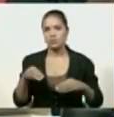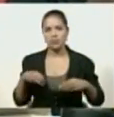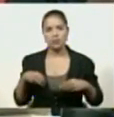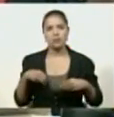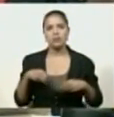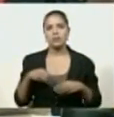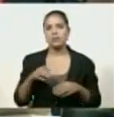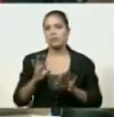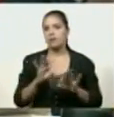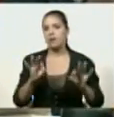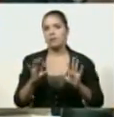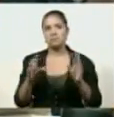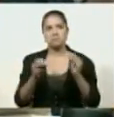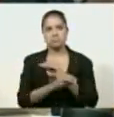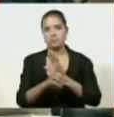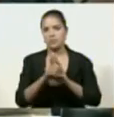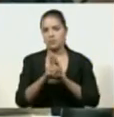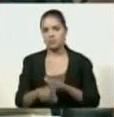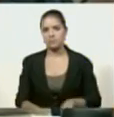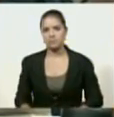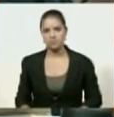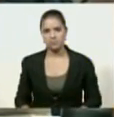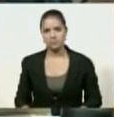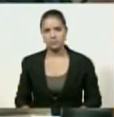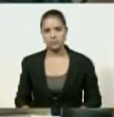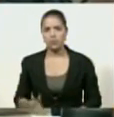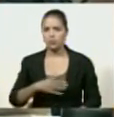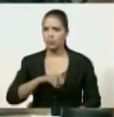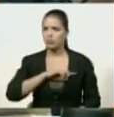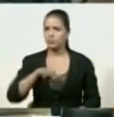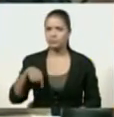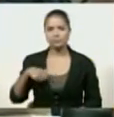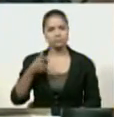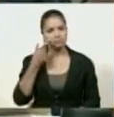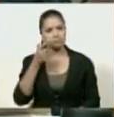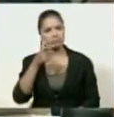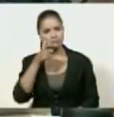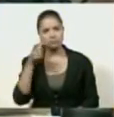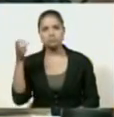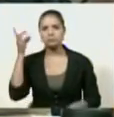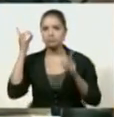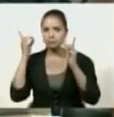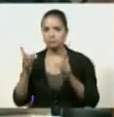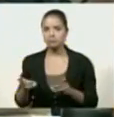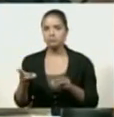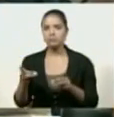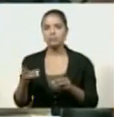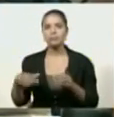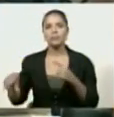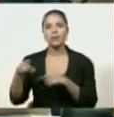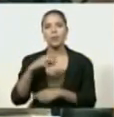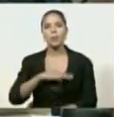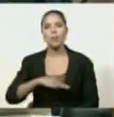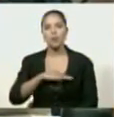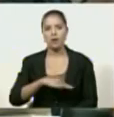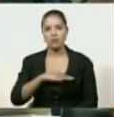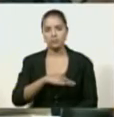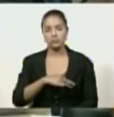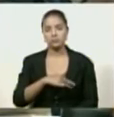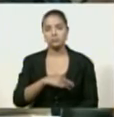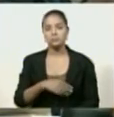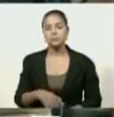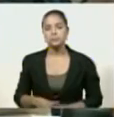eficacia jurídica. La Sala observó que, tal como lo decidió el Consejo Moral Republicano,